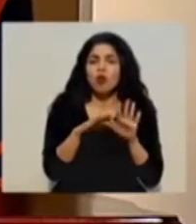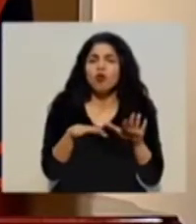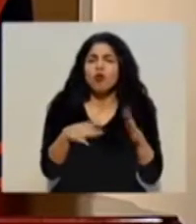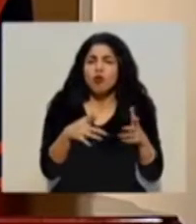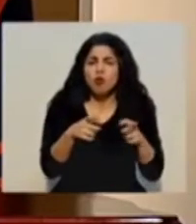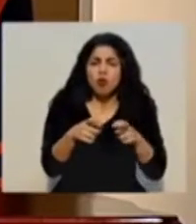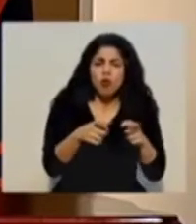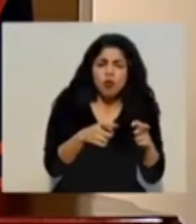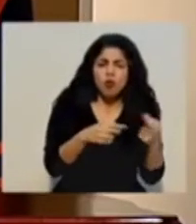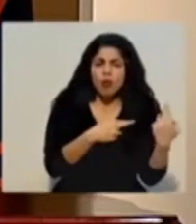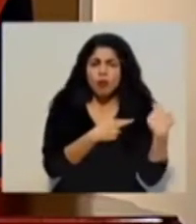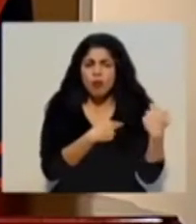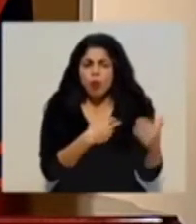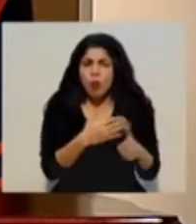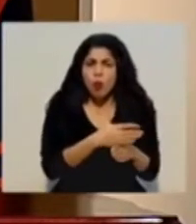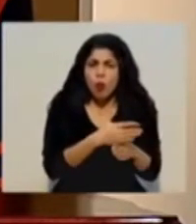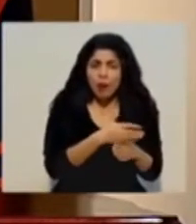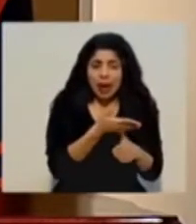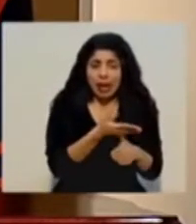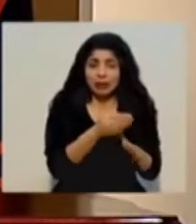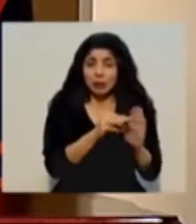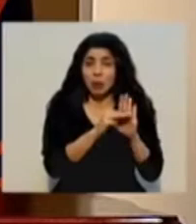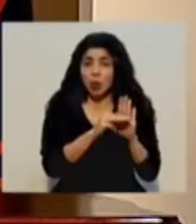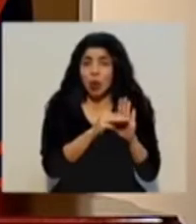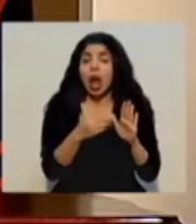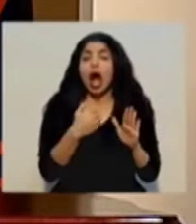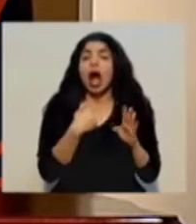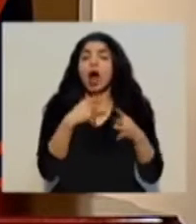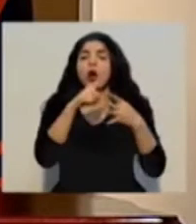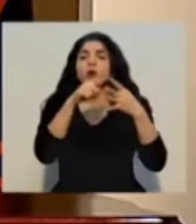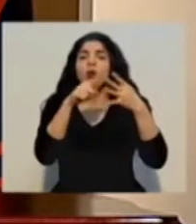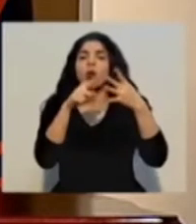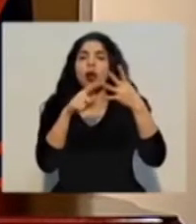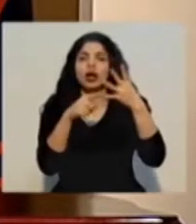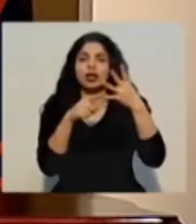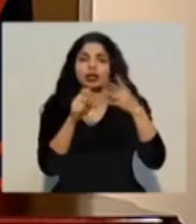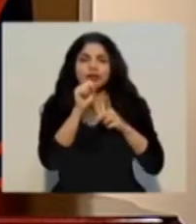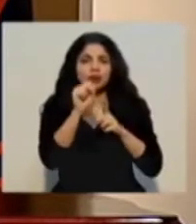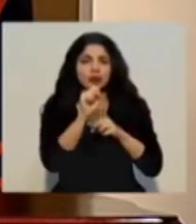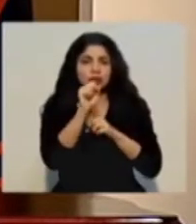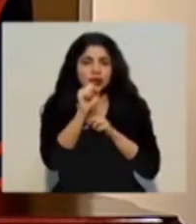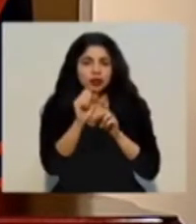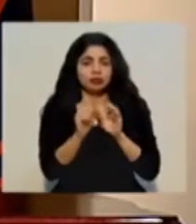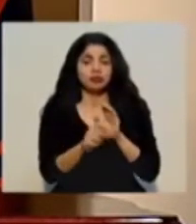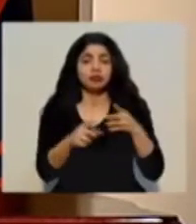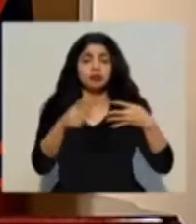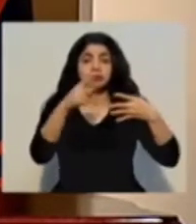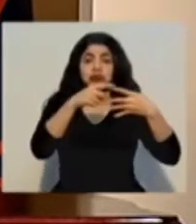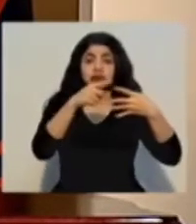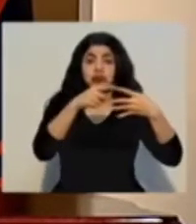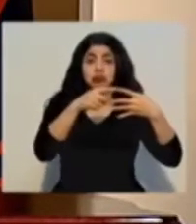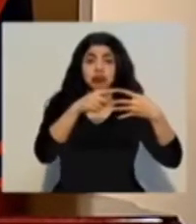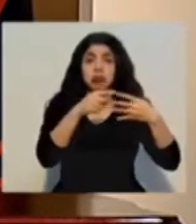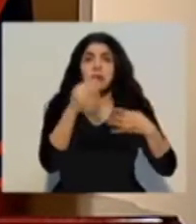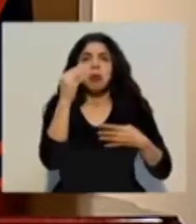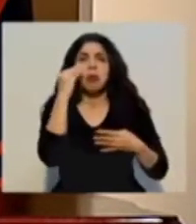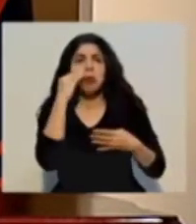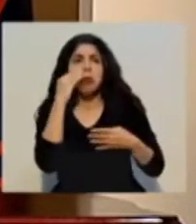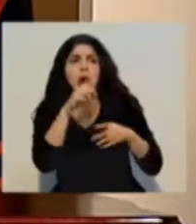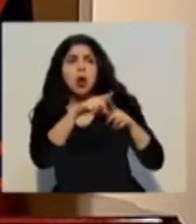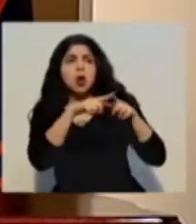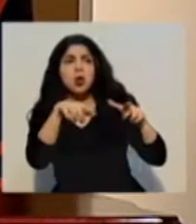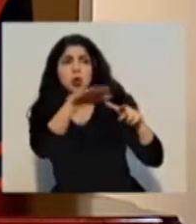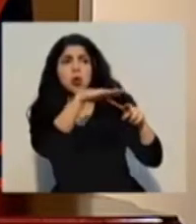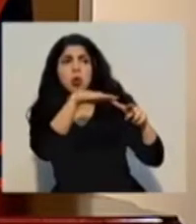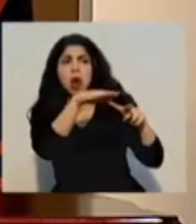responsabilidad compartida tenemos cuatro escenarios un escenario donde podemos prever que hay cantones que tienen el